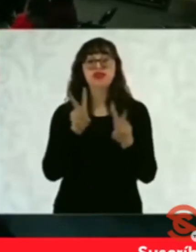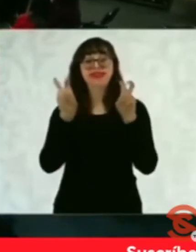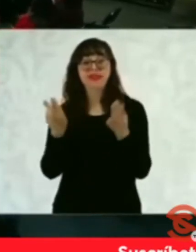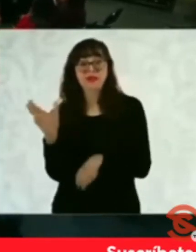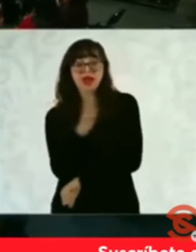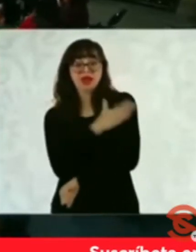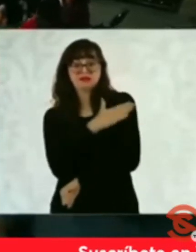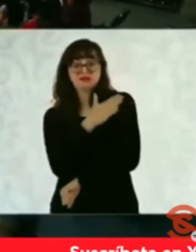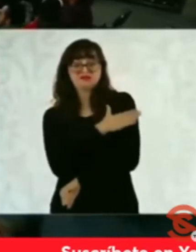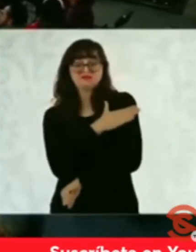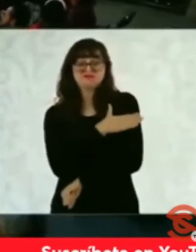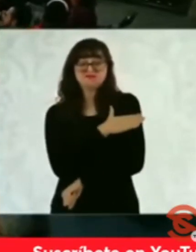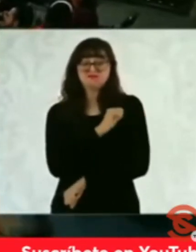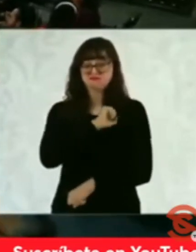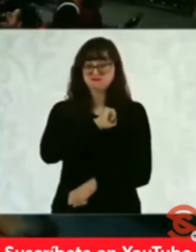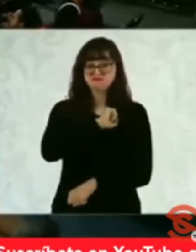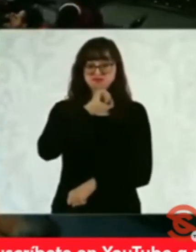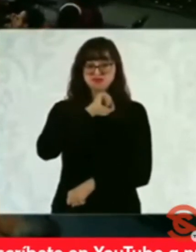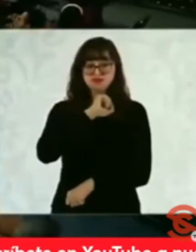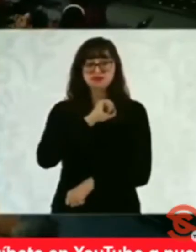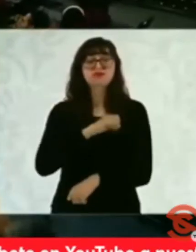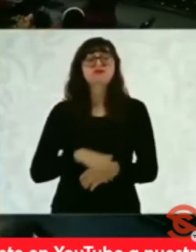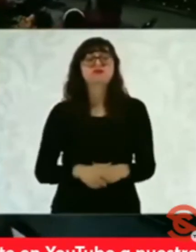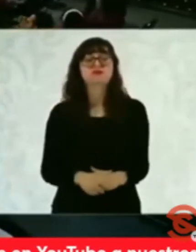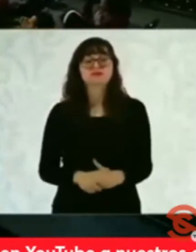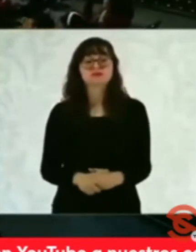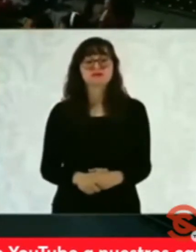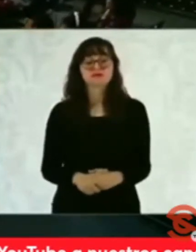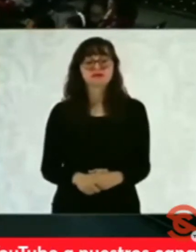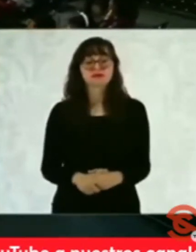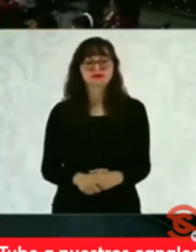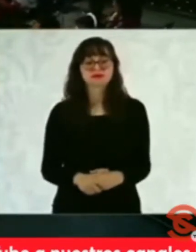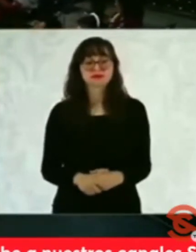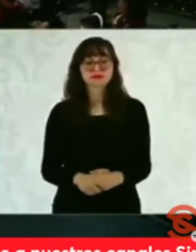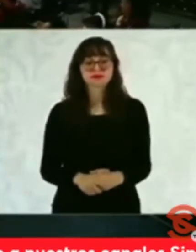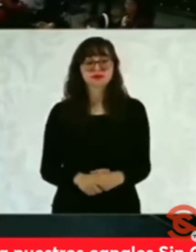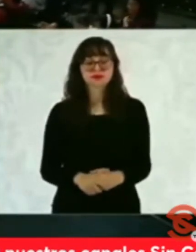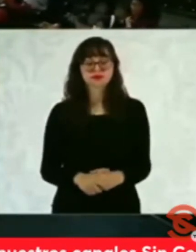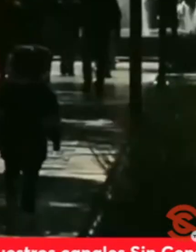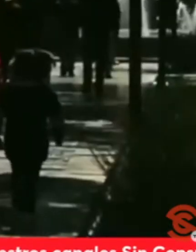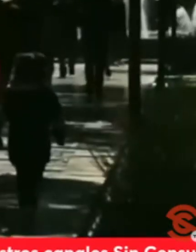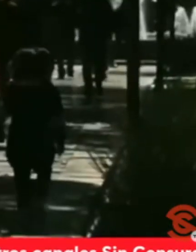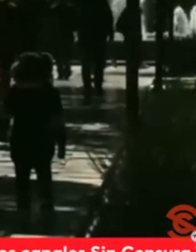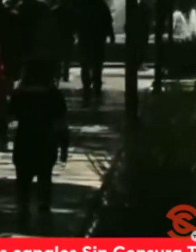Hipertensión, justamente. Y ahorita nos dan los papeles. Adelante.